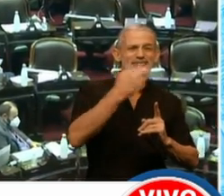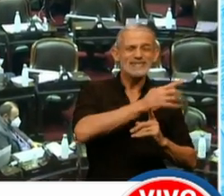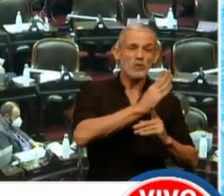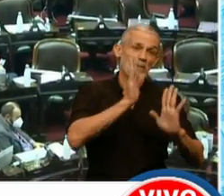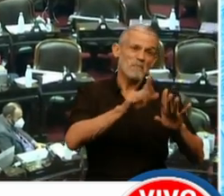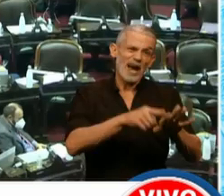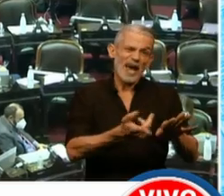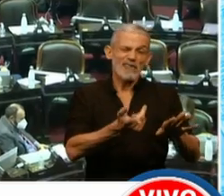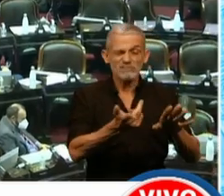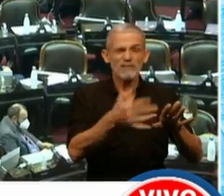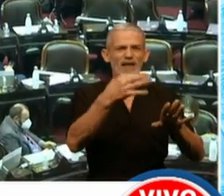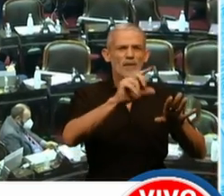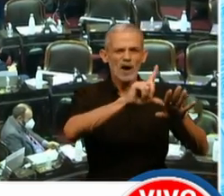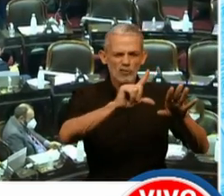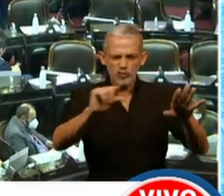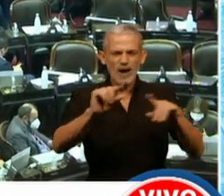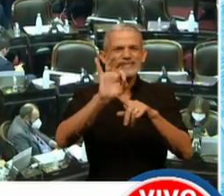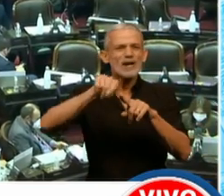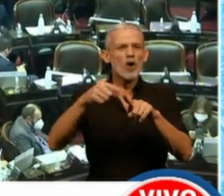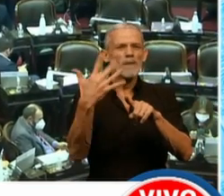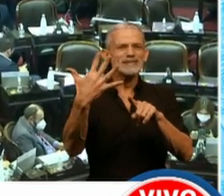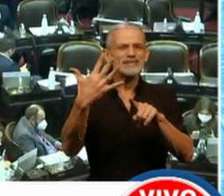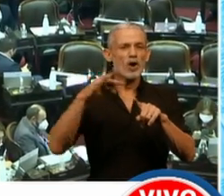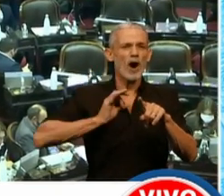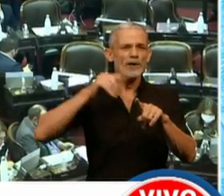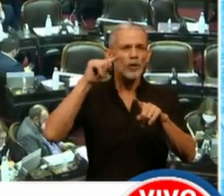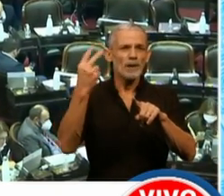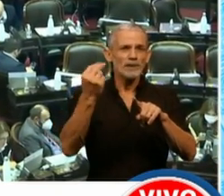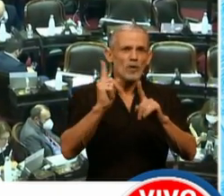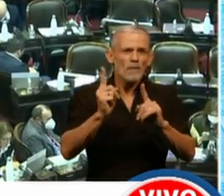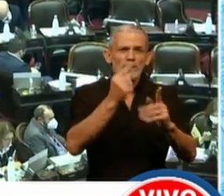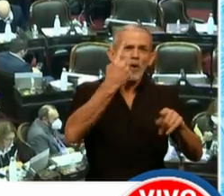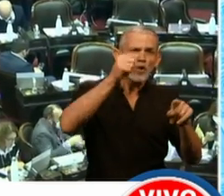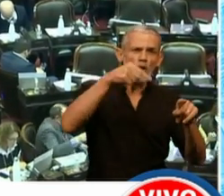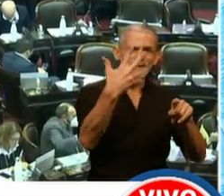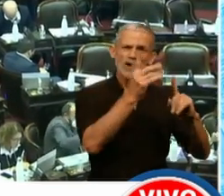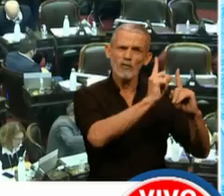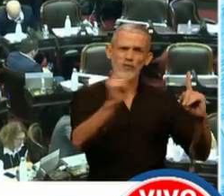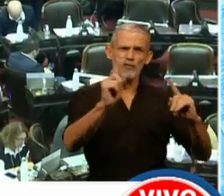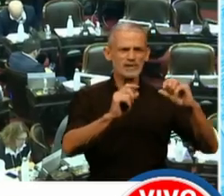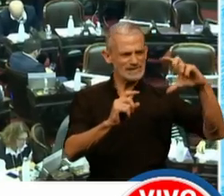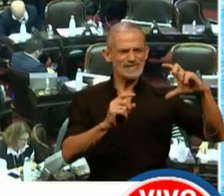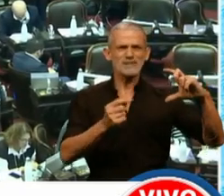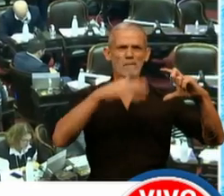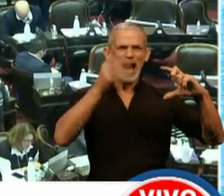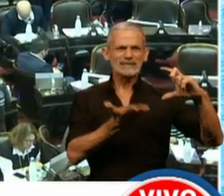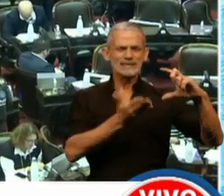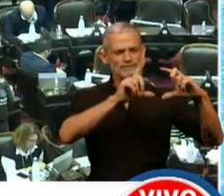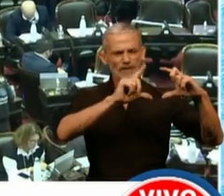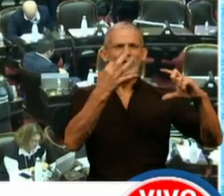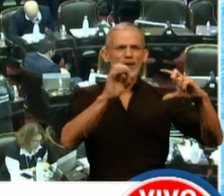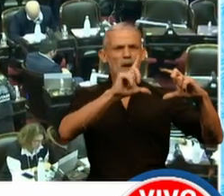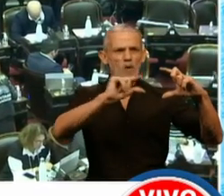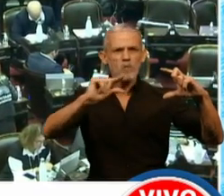y tenía que estar al 0,5 en 2021 va a quedar en el 1.5 un punto más de arico está que lo que